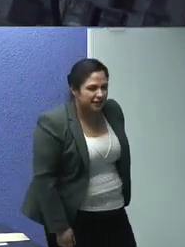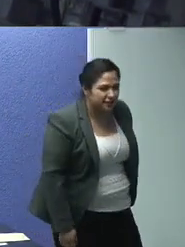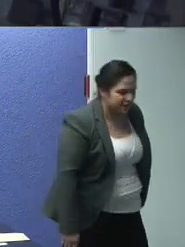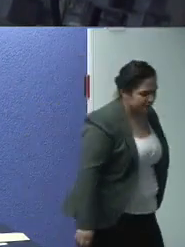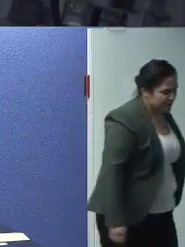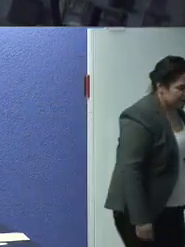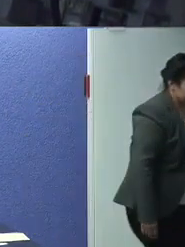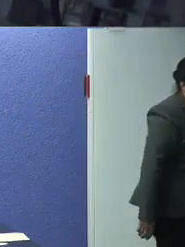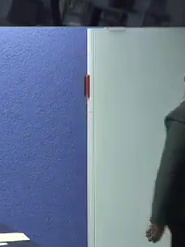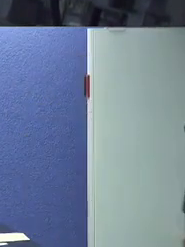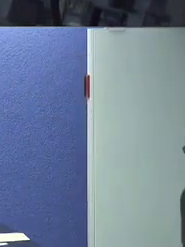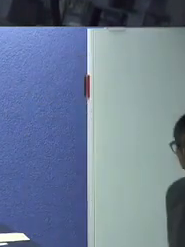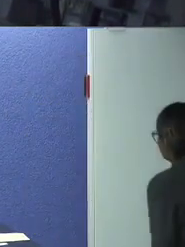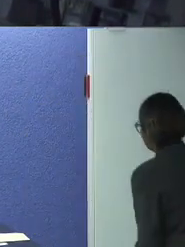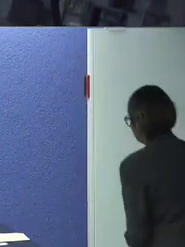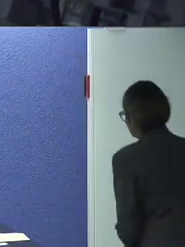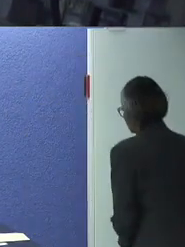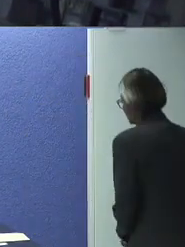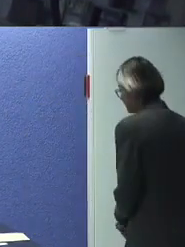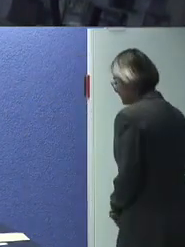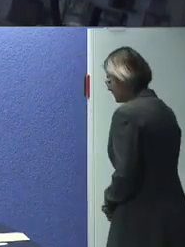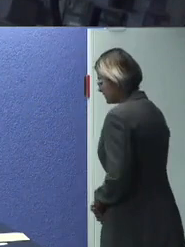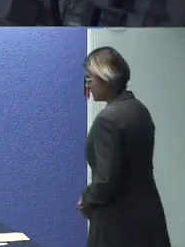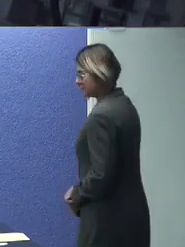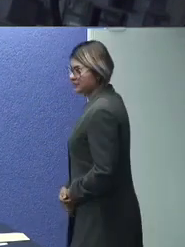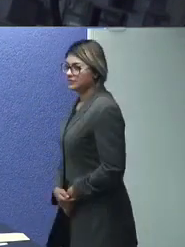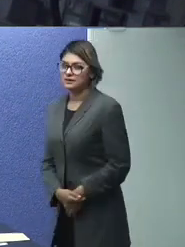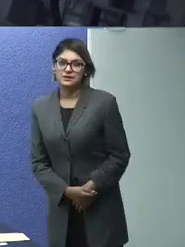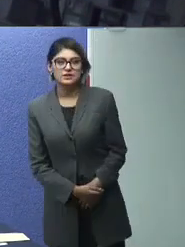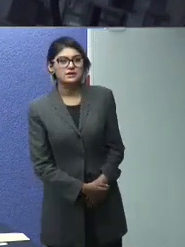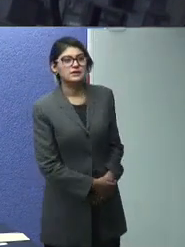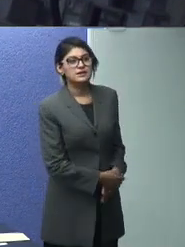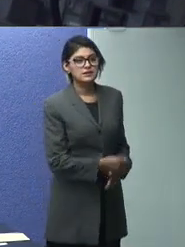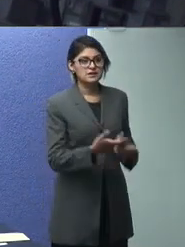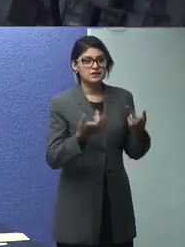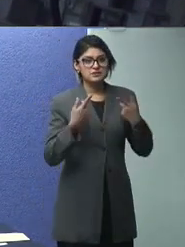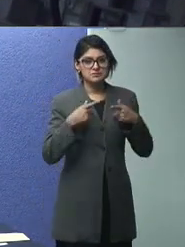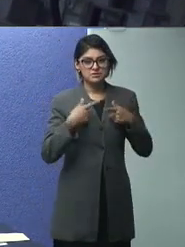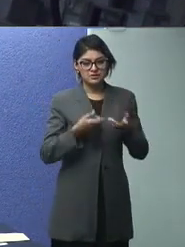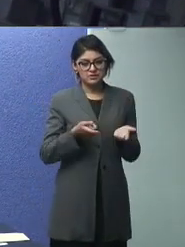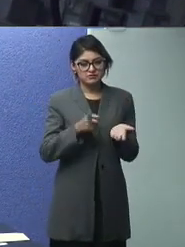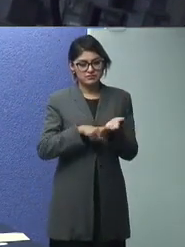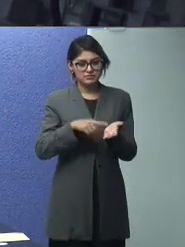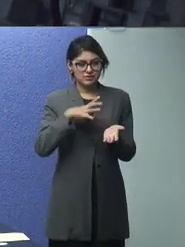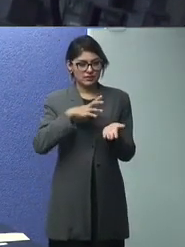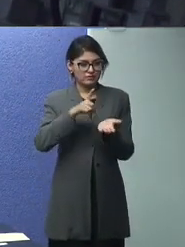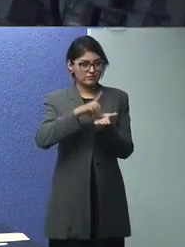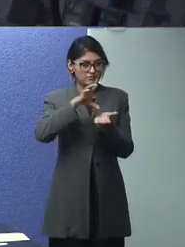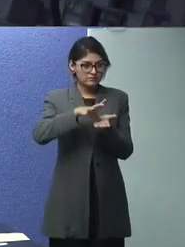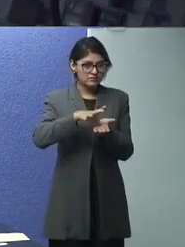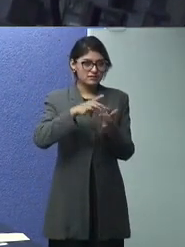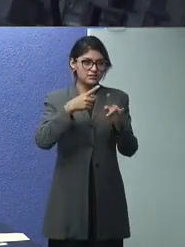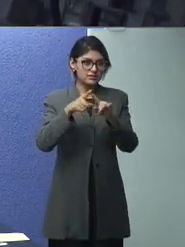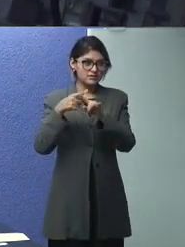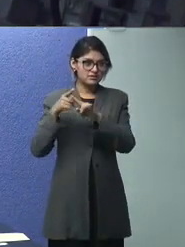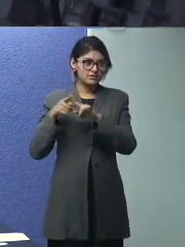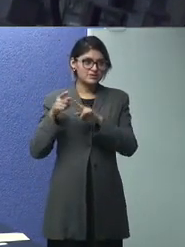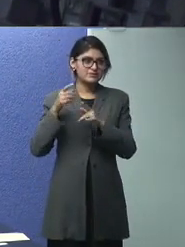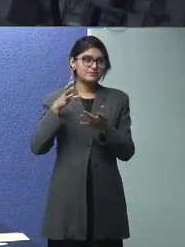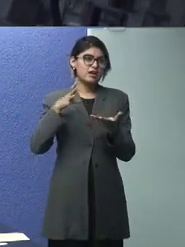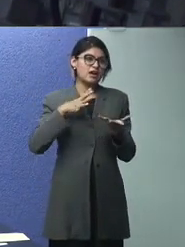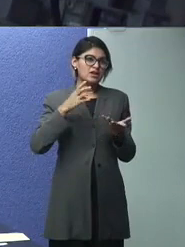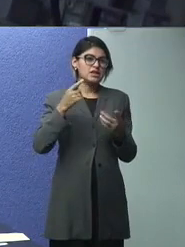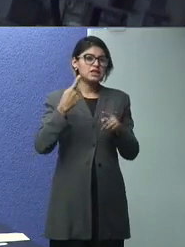que desarrollamos. No hay protocolos de atención a personas con discapacidad, la formación de docentes se deja